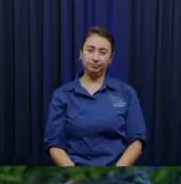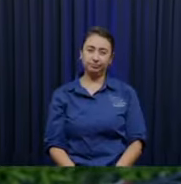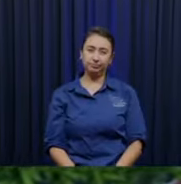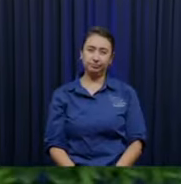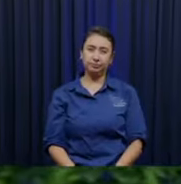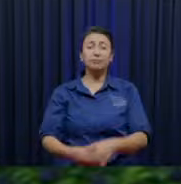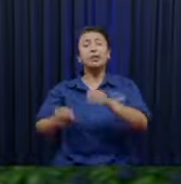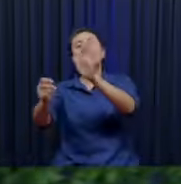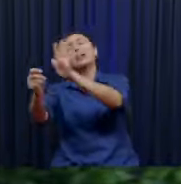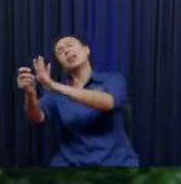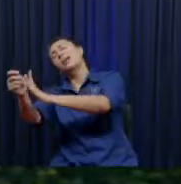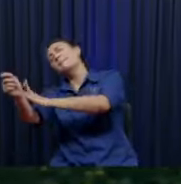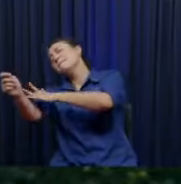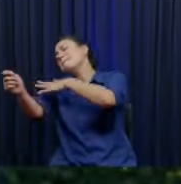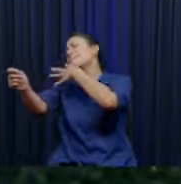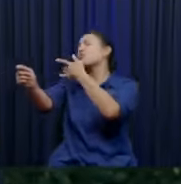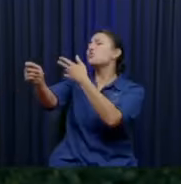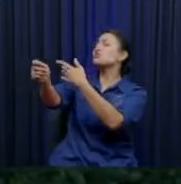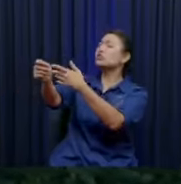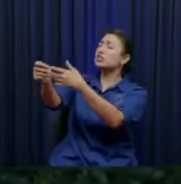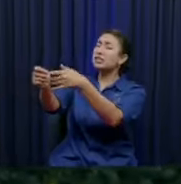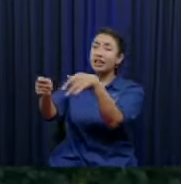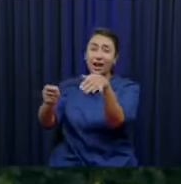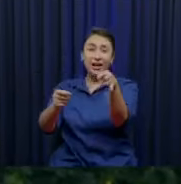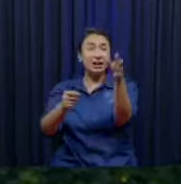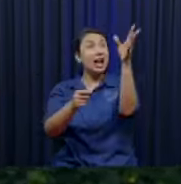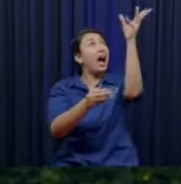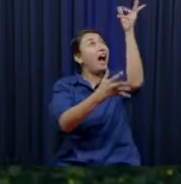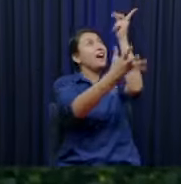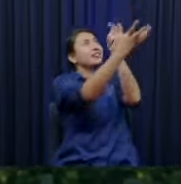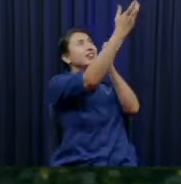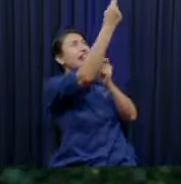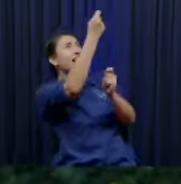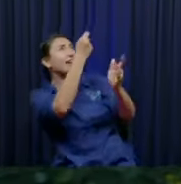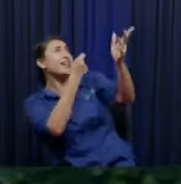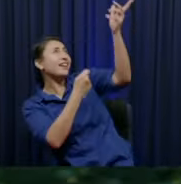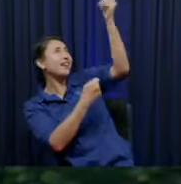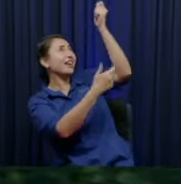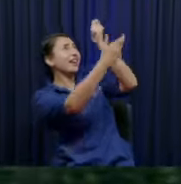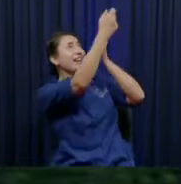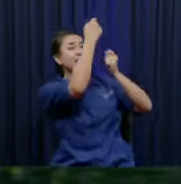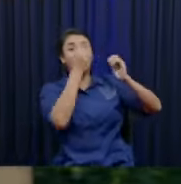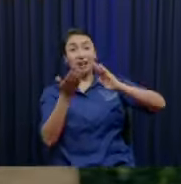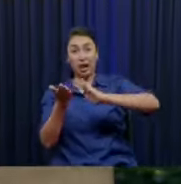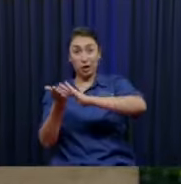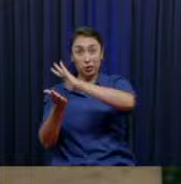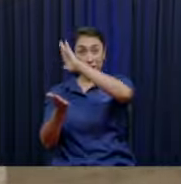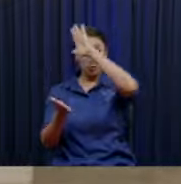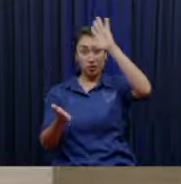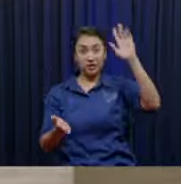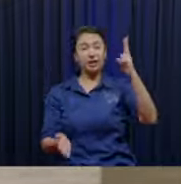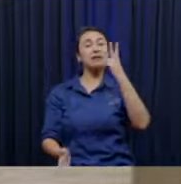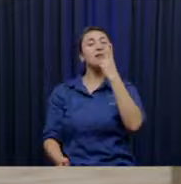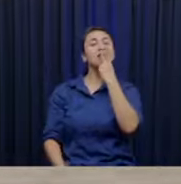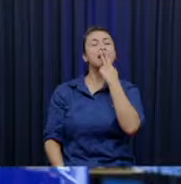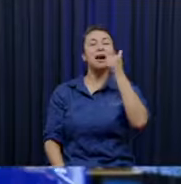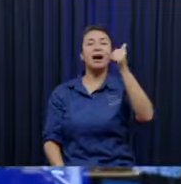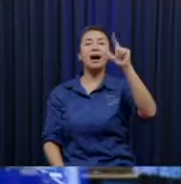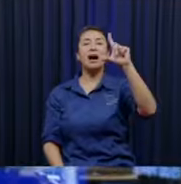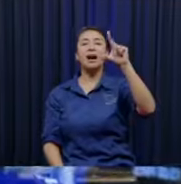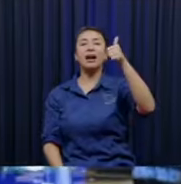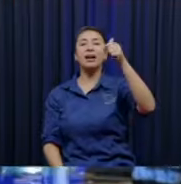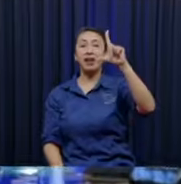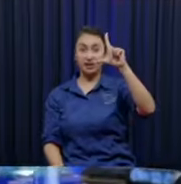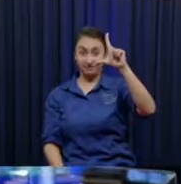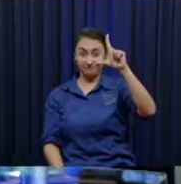La música atrae la gloria halal. Y al final de cuentas, le puedo decir